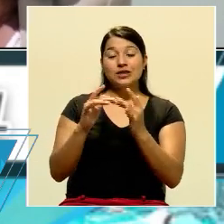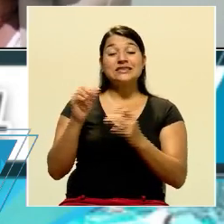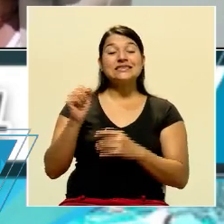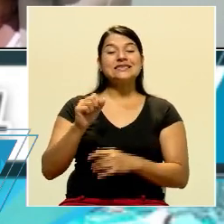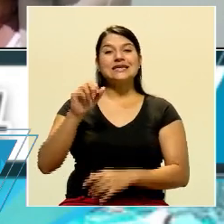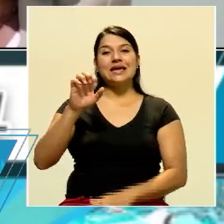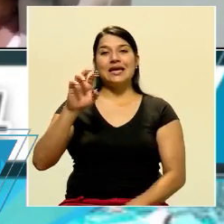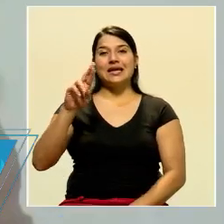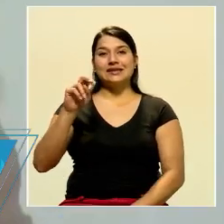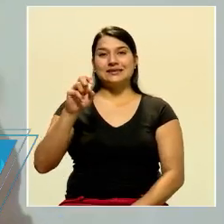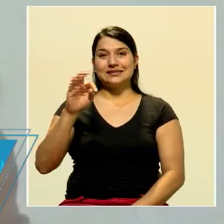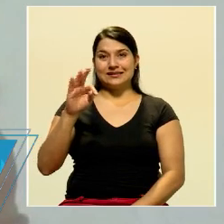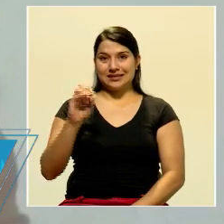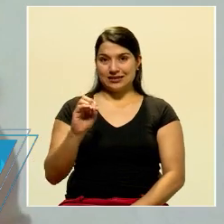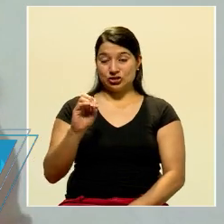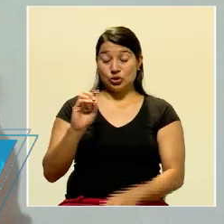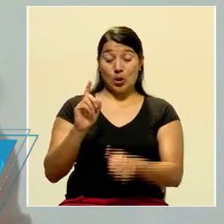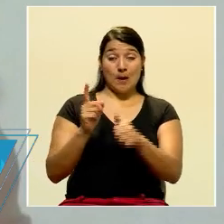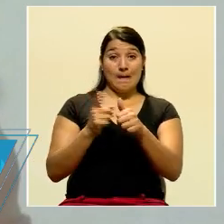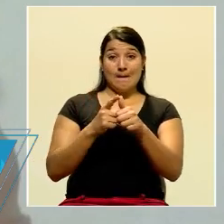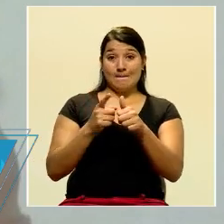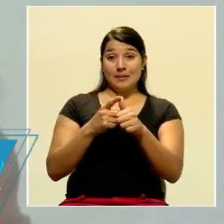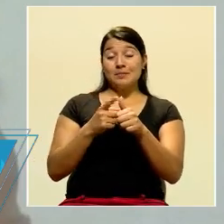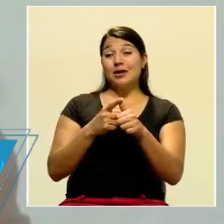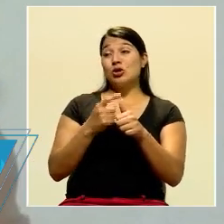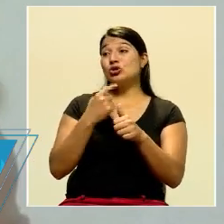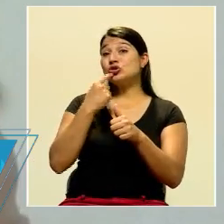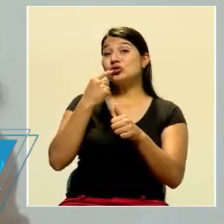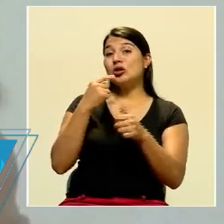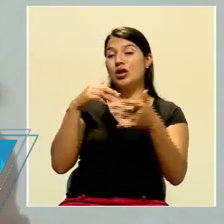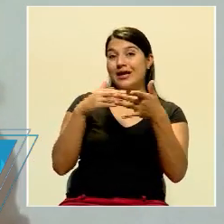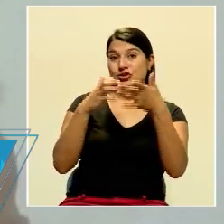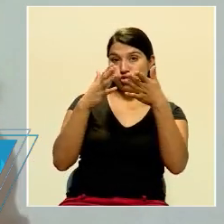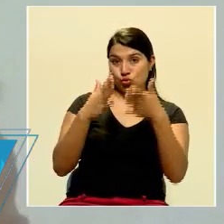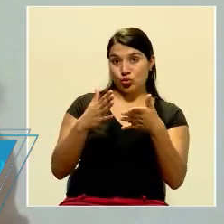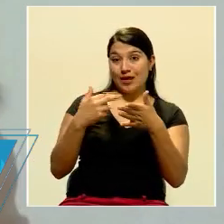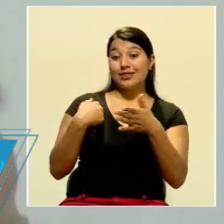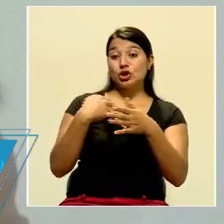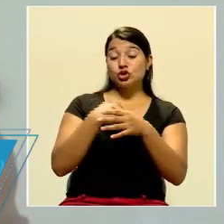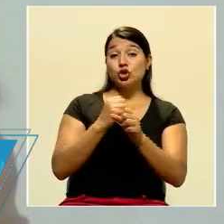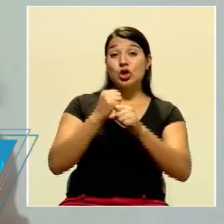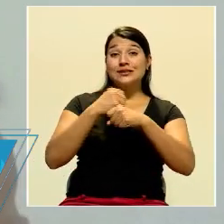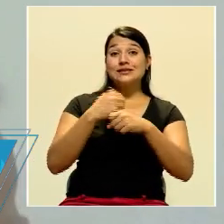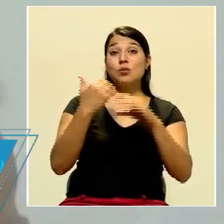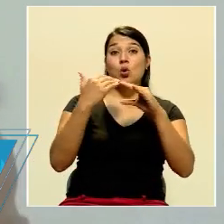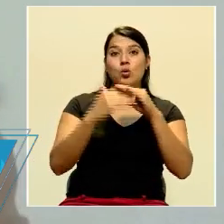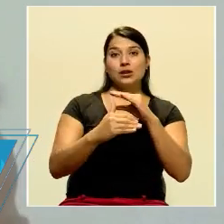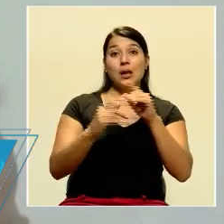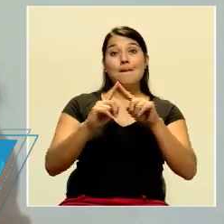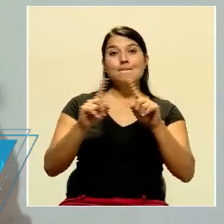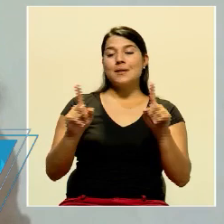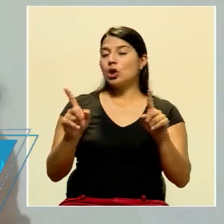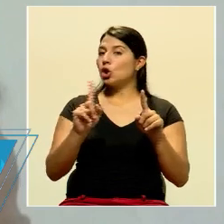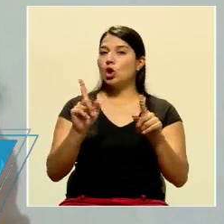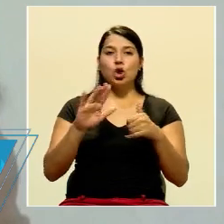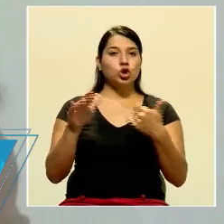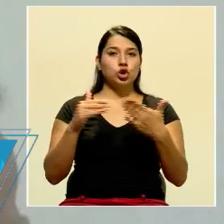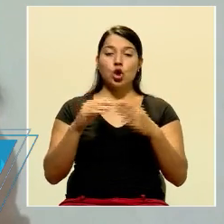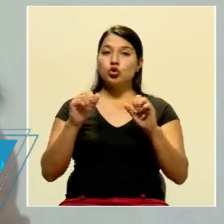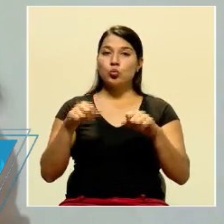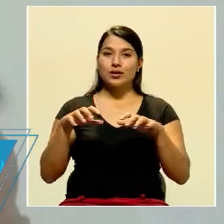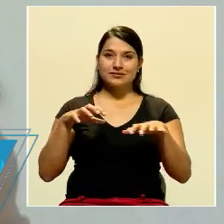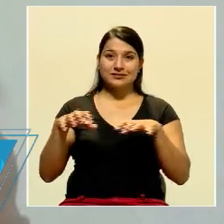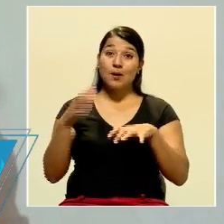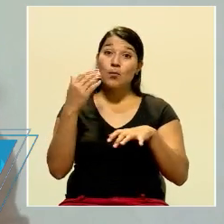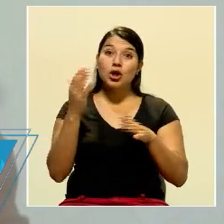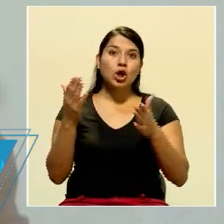don Ernesto. Los primeros, lo que hablaba de los estudiantes, se les creó la cuenta de correo, pero a todos no se les ha podido activar por un tema de